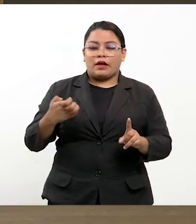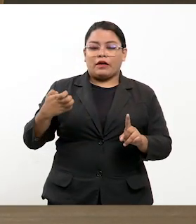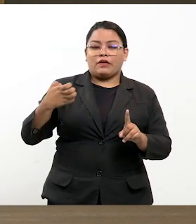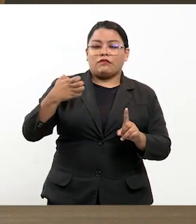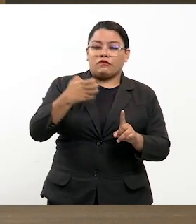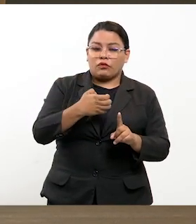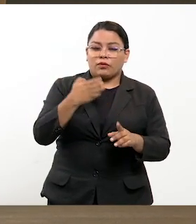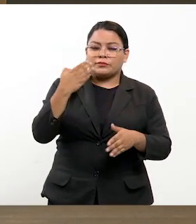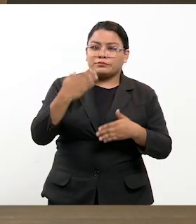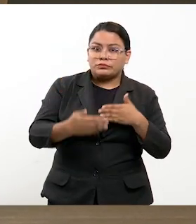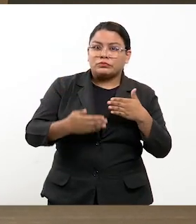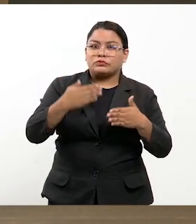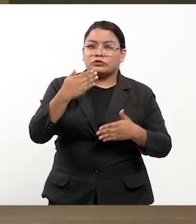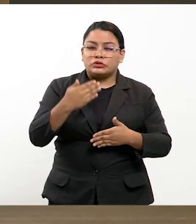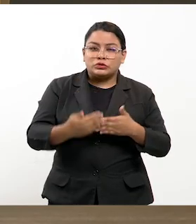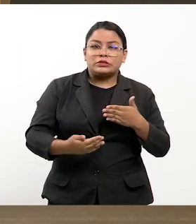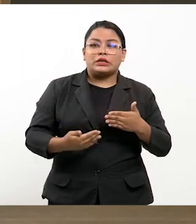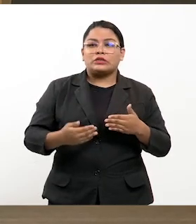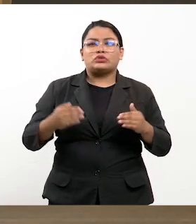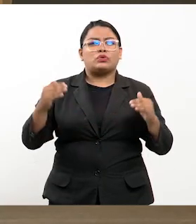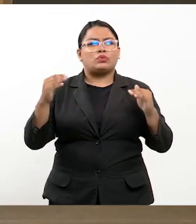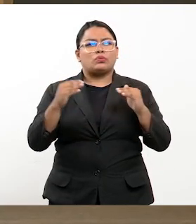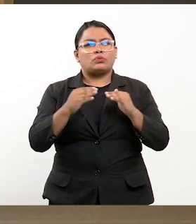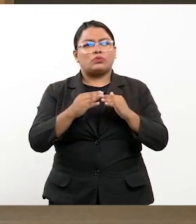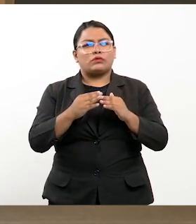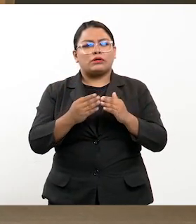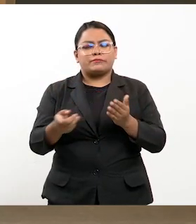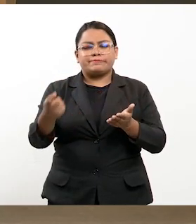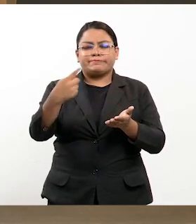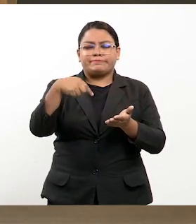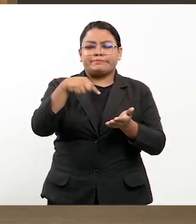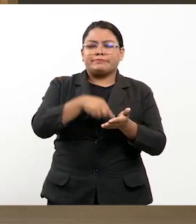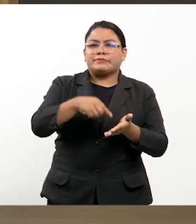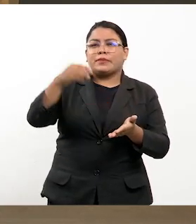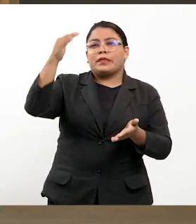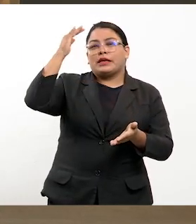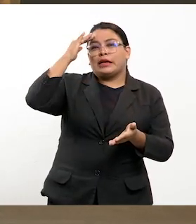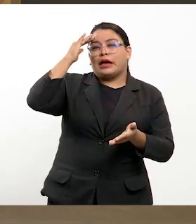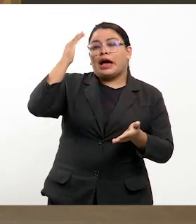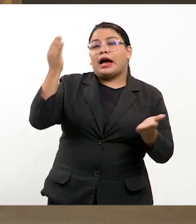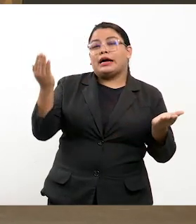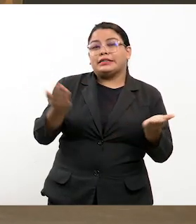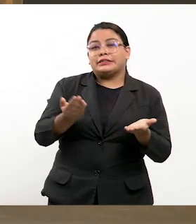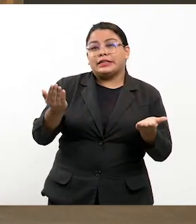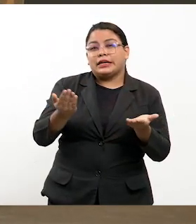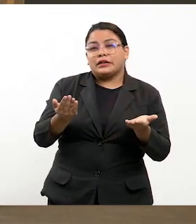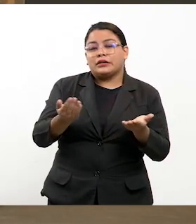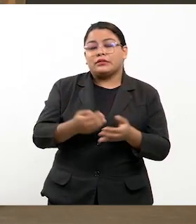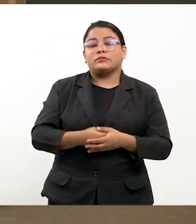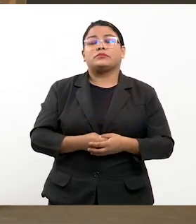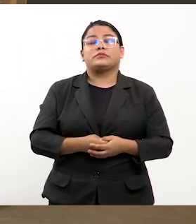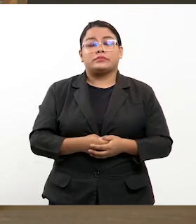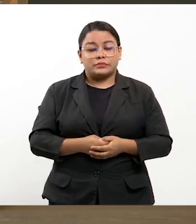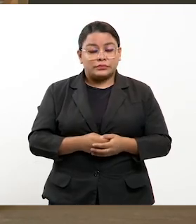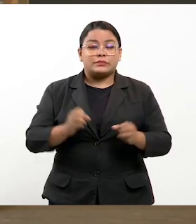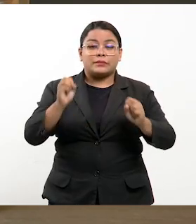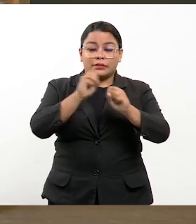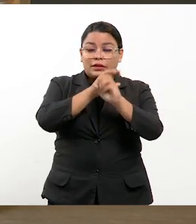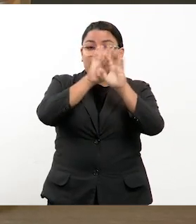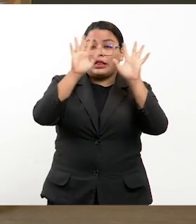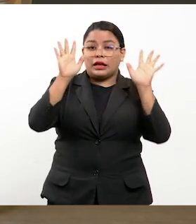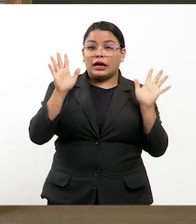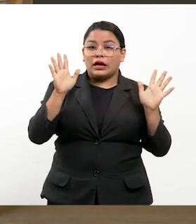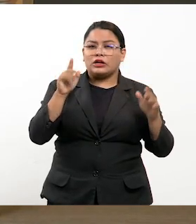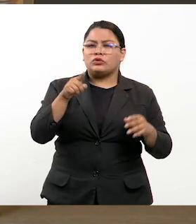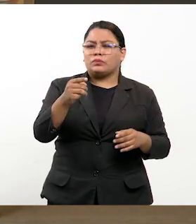en procesos, están también centrados en la idea de saber hacer por parte del estudiantado. Por supuesto. Y